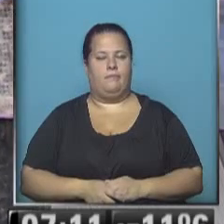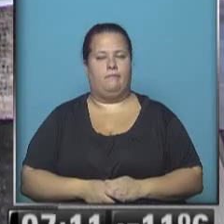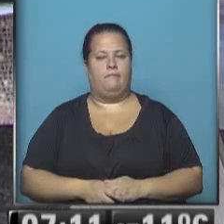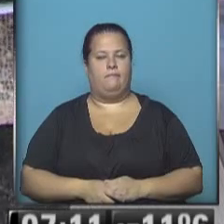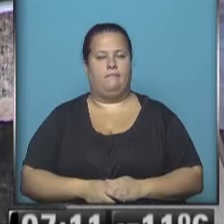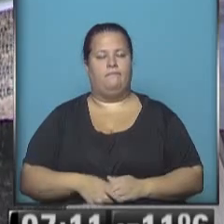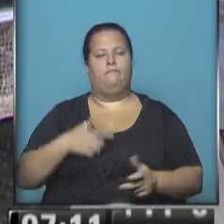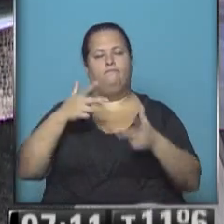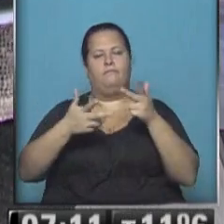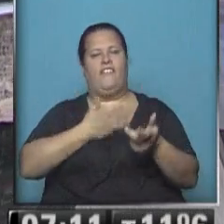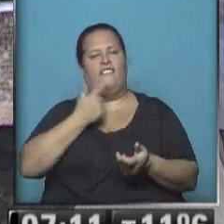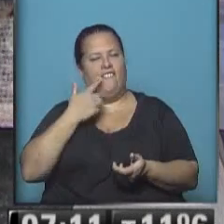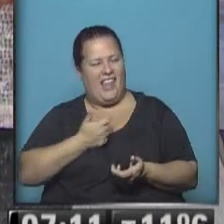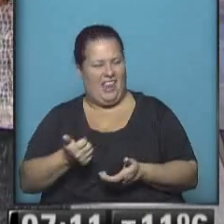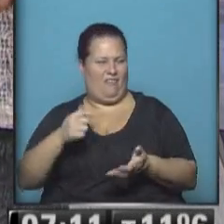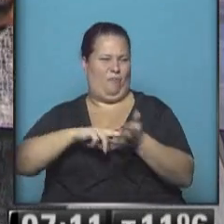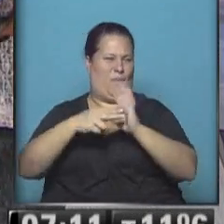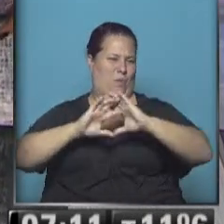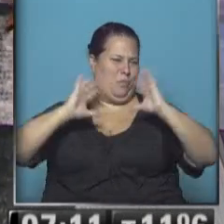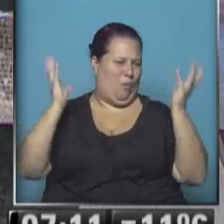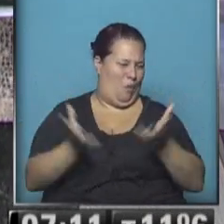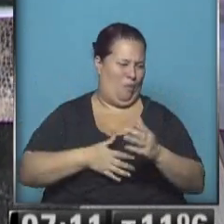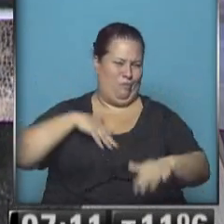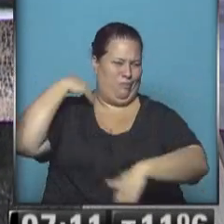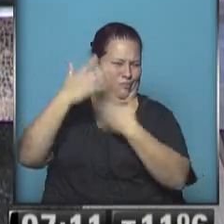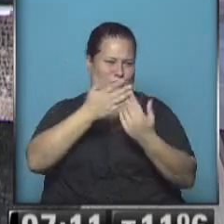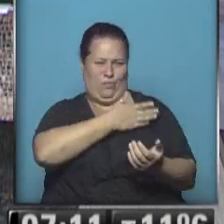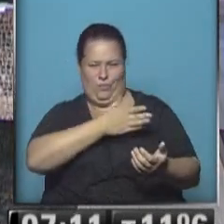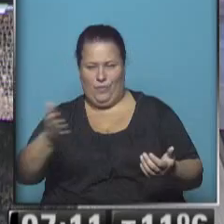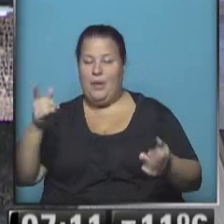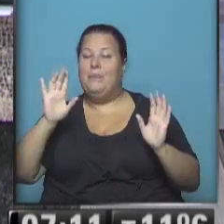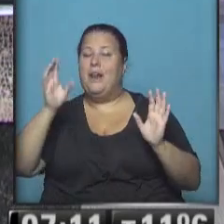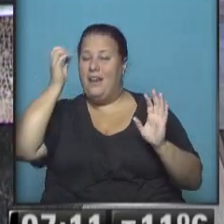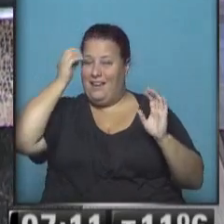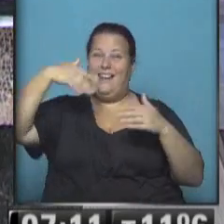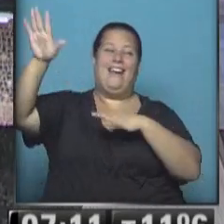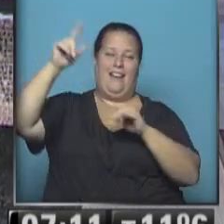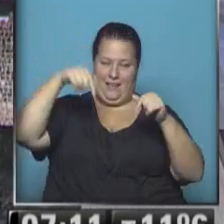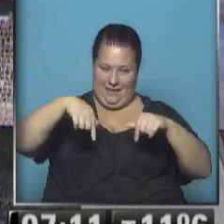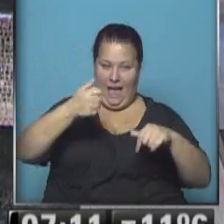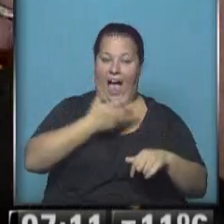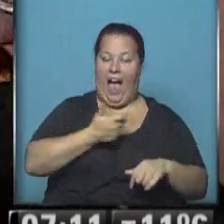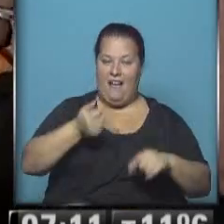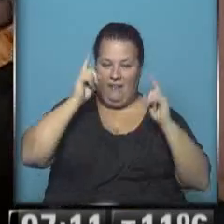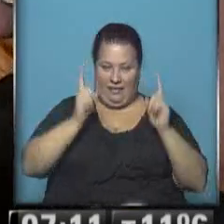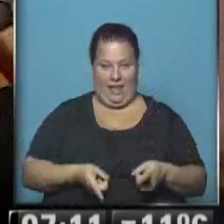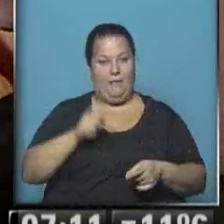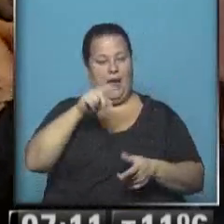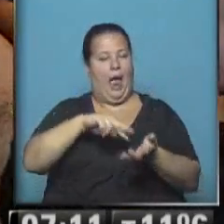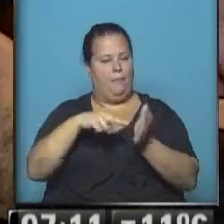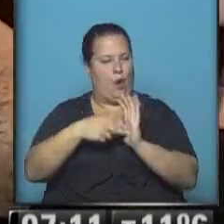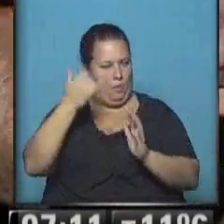estemos hablando de la FIFA del escándalo internacional durante todos estos días pero no hay que irse tan lejos eh la afa tiene sus propios